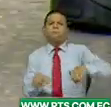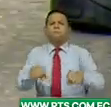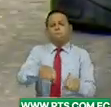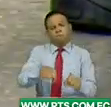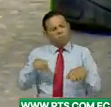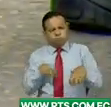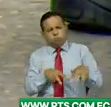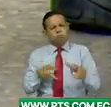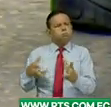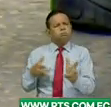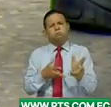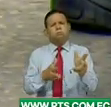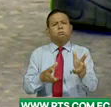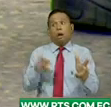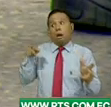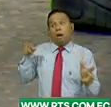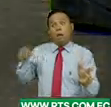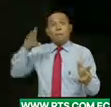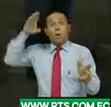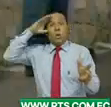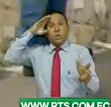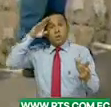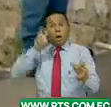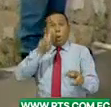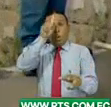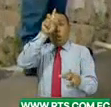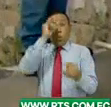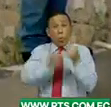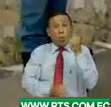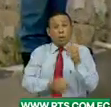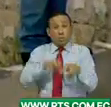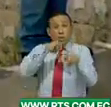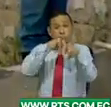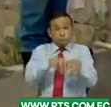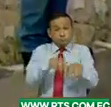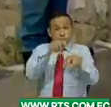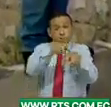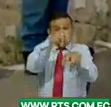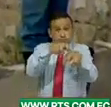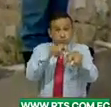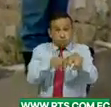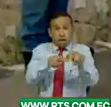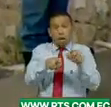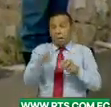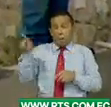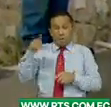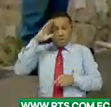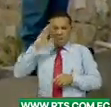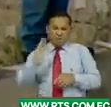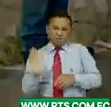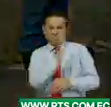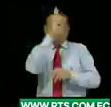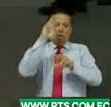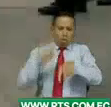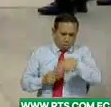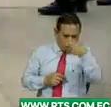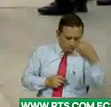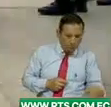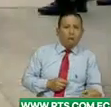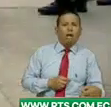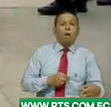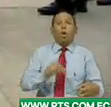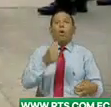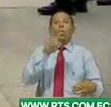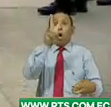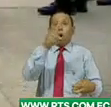agente policial logró empujar a uno de ellos, quien cayó de la moto. Los otros dos lograron escapar. Sí, se quiso